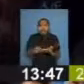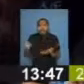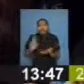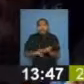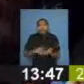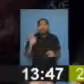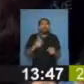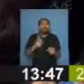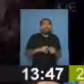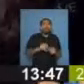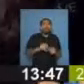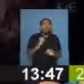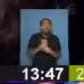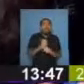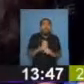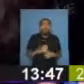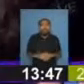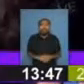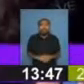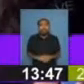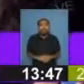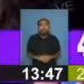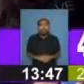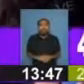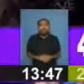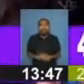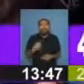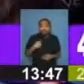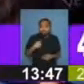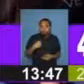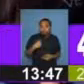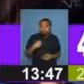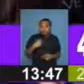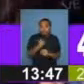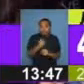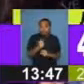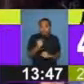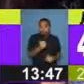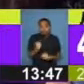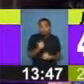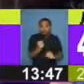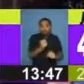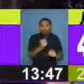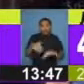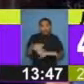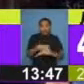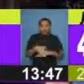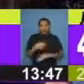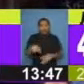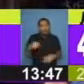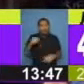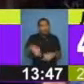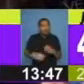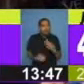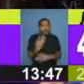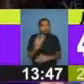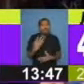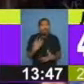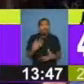sepa, yo pertenezco en el área de barrido, entro a las 3:30 y ya me están esperando con el despido. ¿Qué le dijeron? ¿Cómo fue? No, no hay